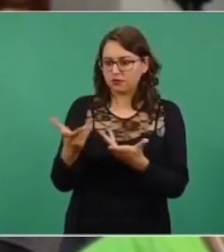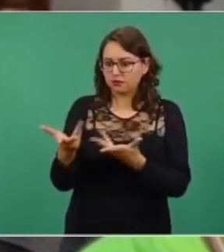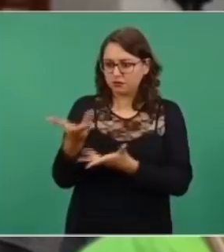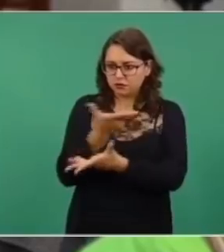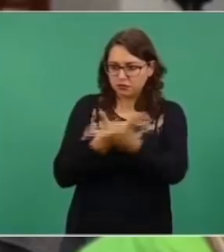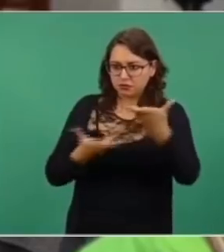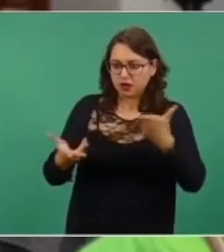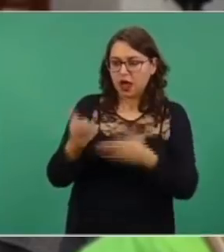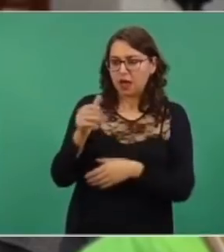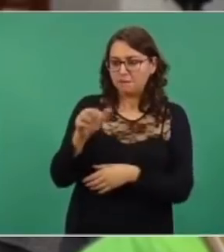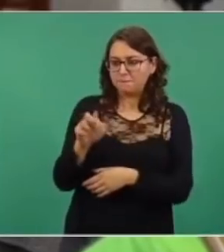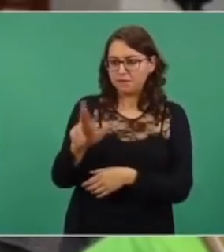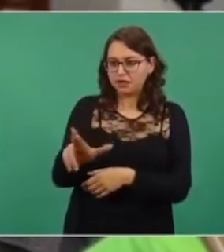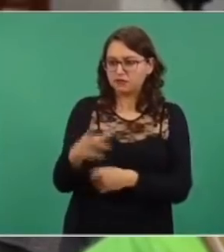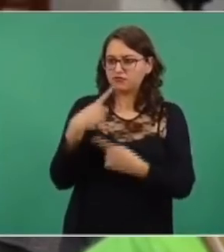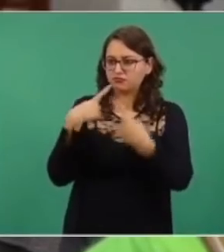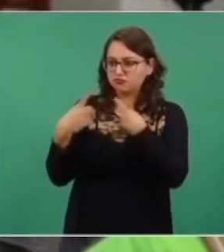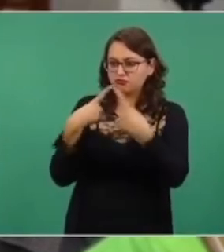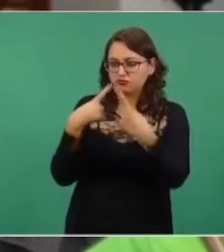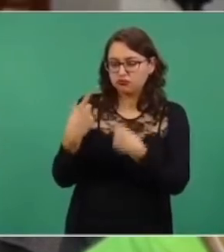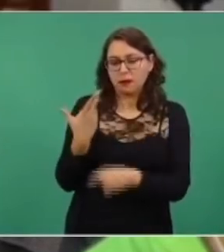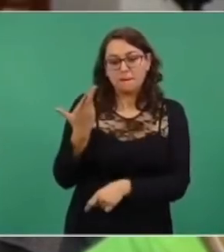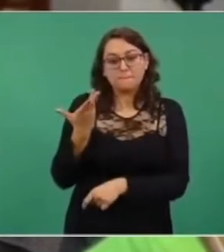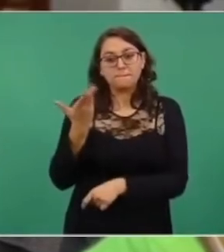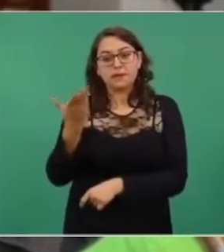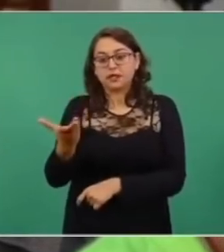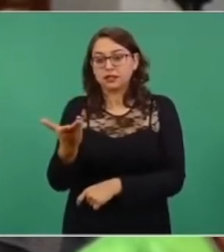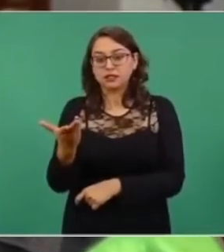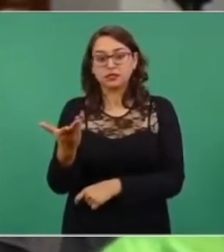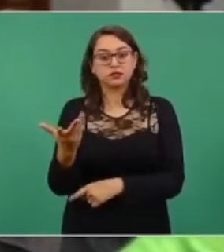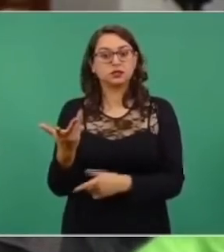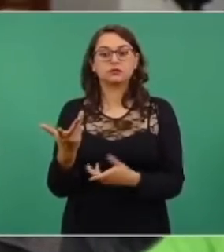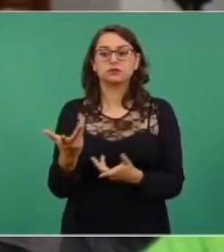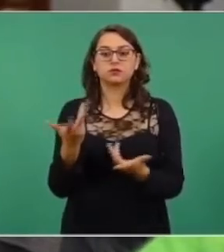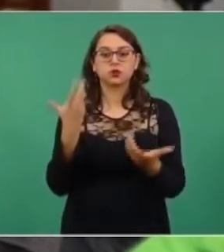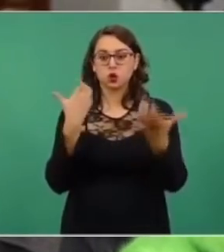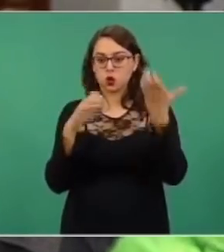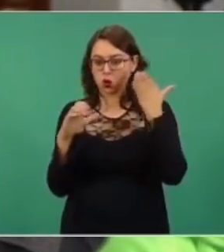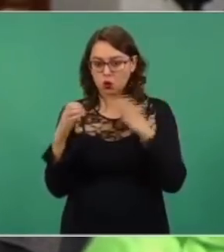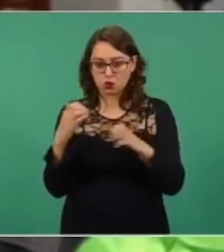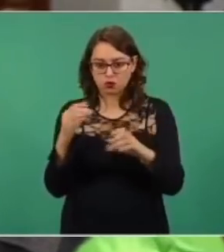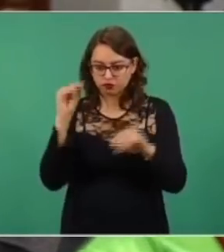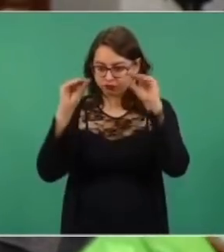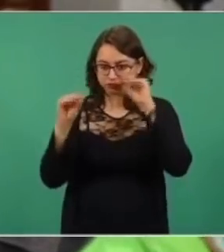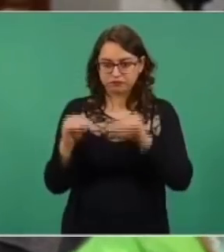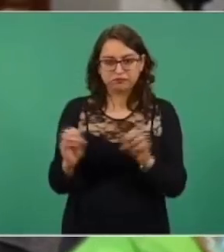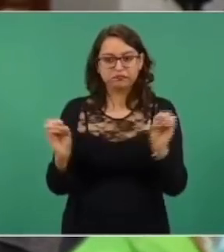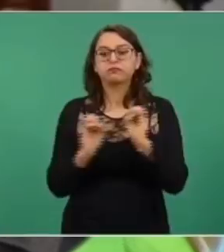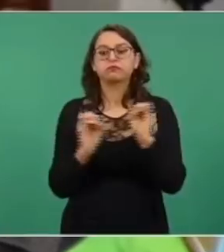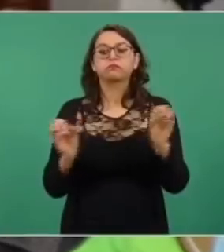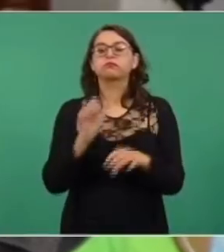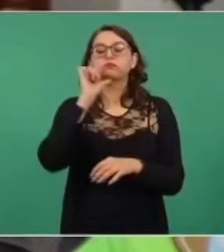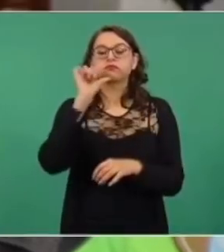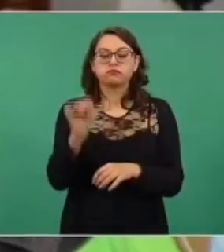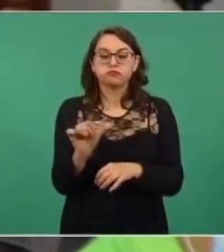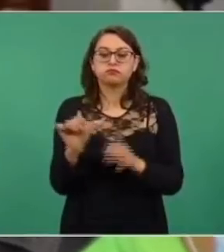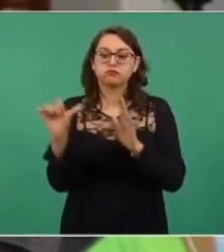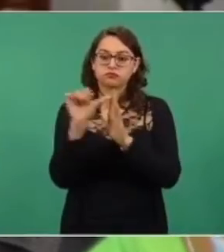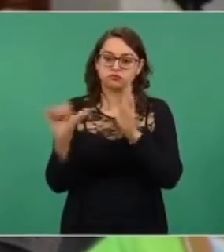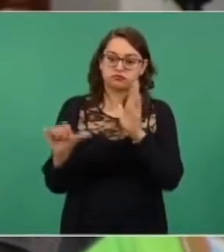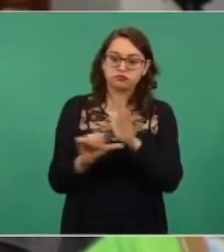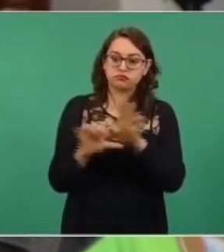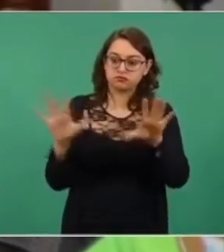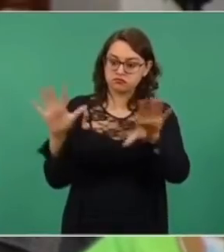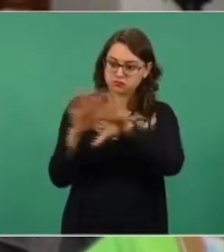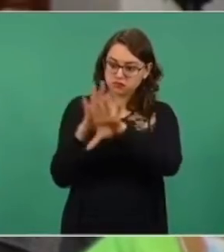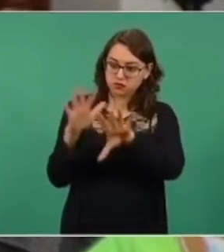Bursátiles, AMIB, para pedirle que no pusieran comentarios a la propuesta y así se pudieran modificar varios artículos